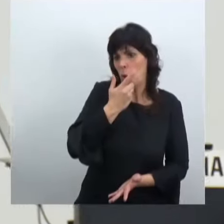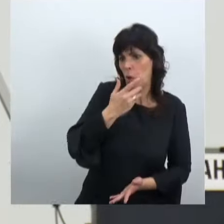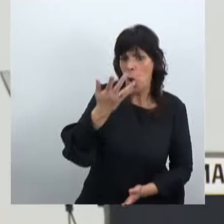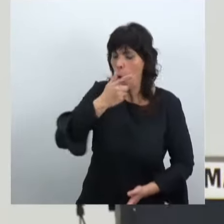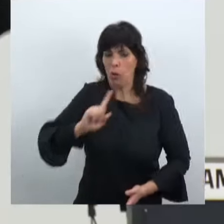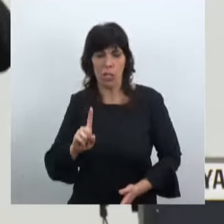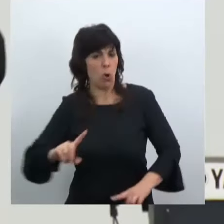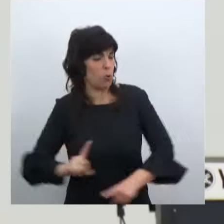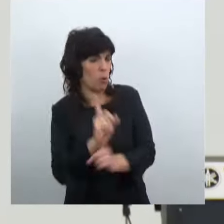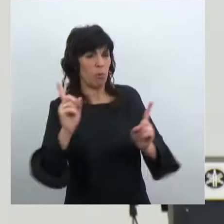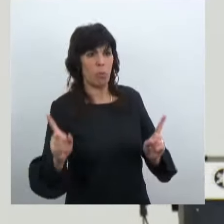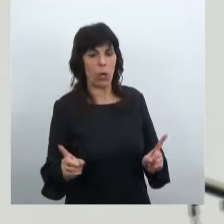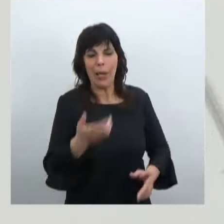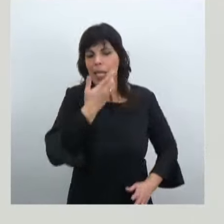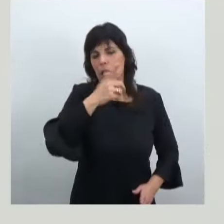que vive